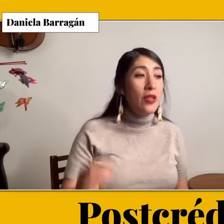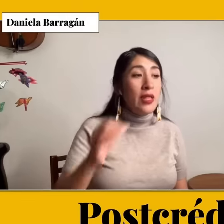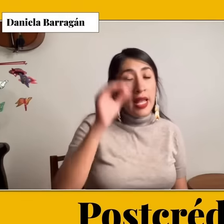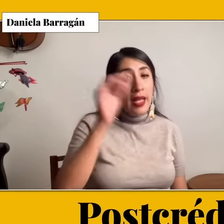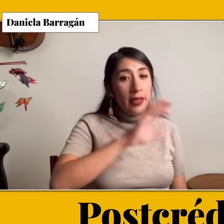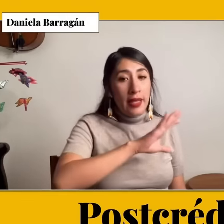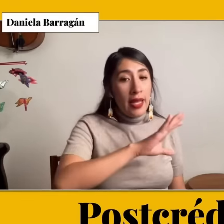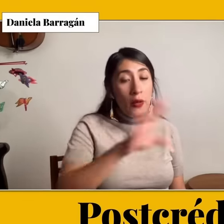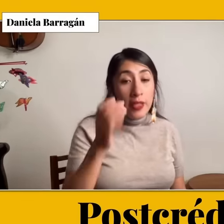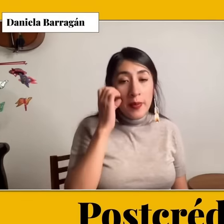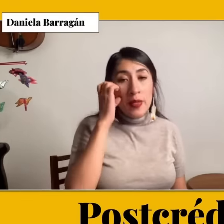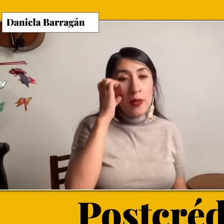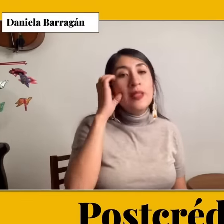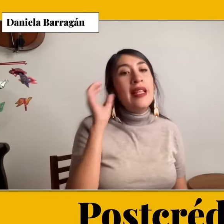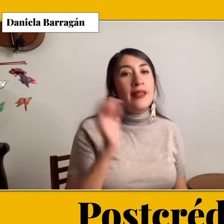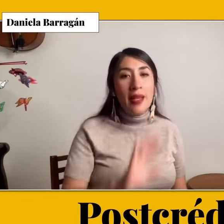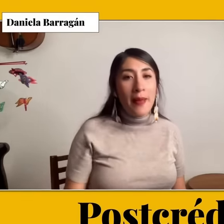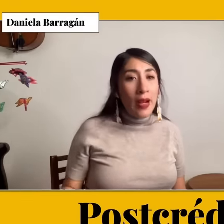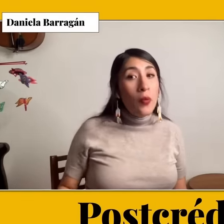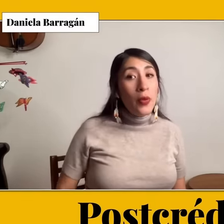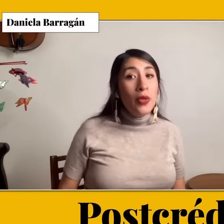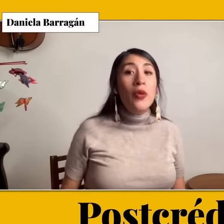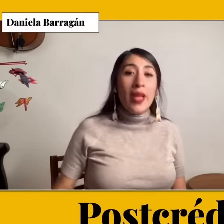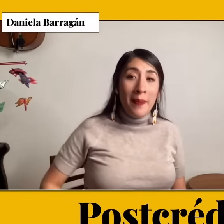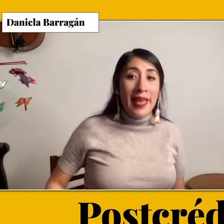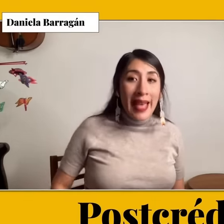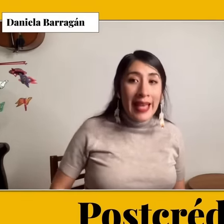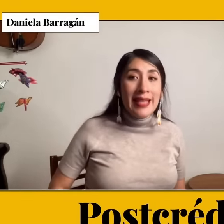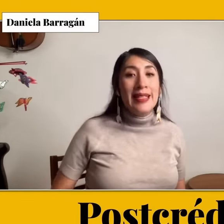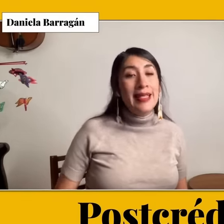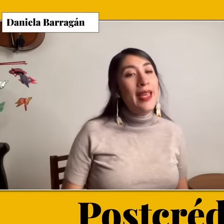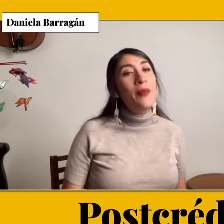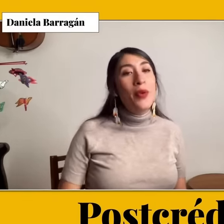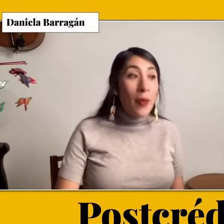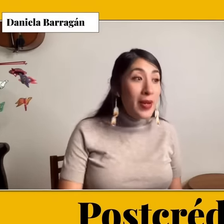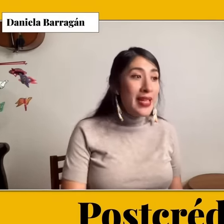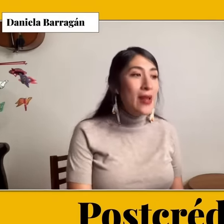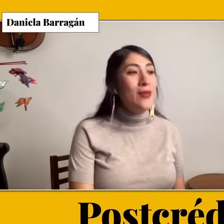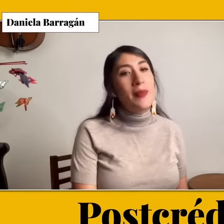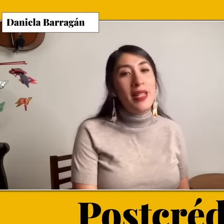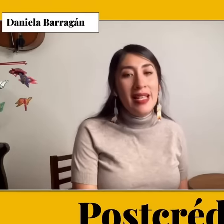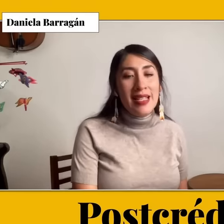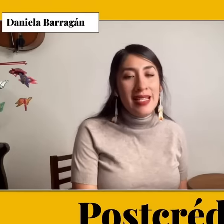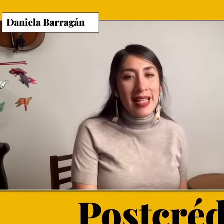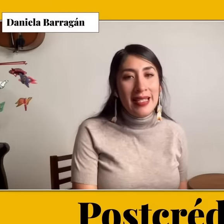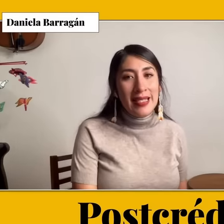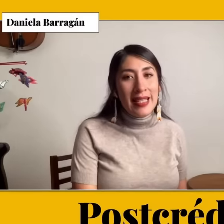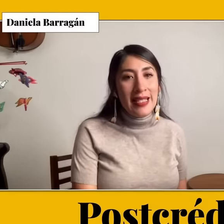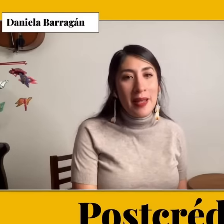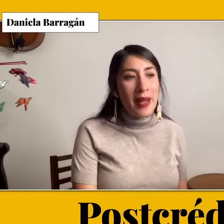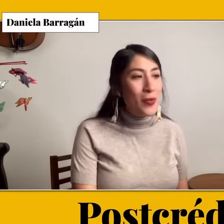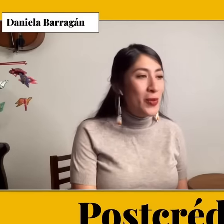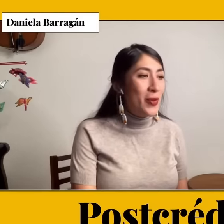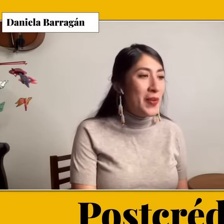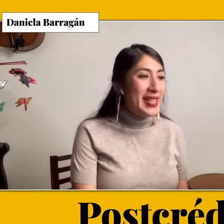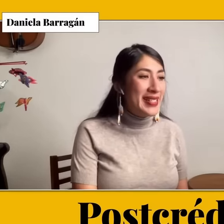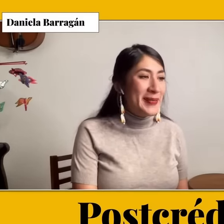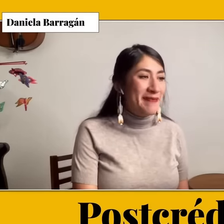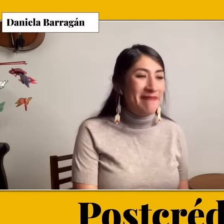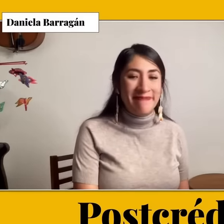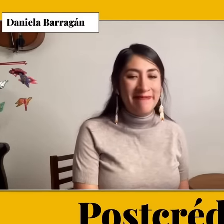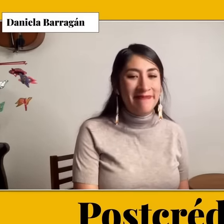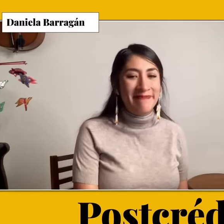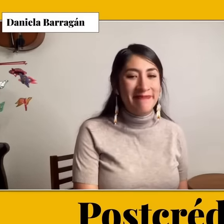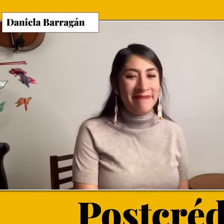información del último minuto está en sinembargo.mx así que por favor síganos también en esas redes de sinembargo